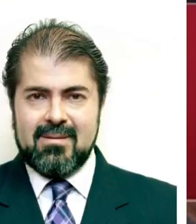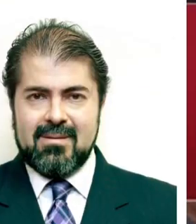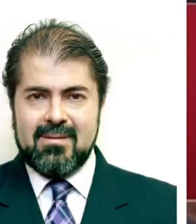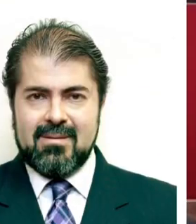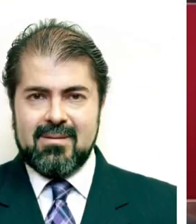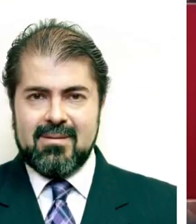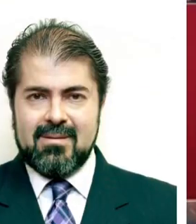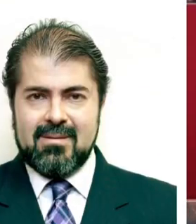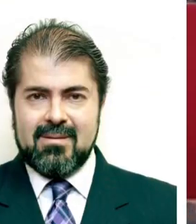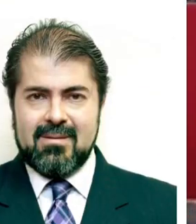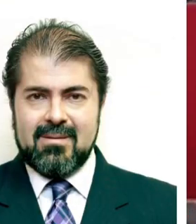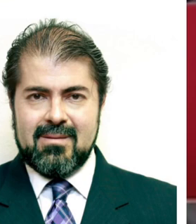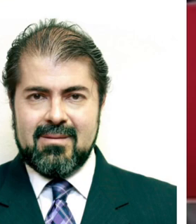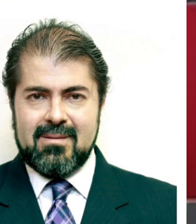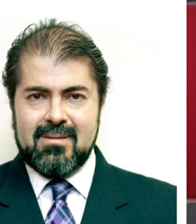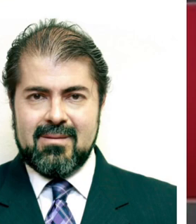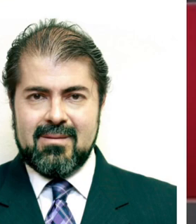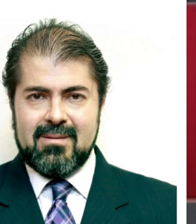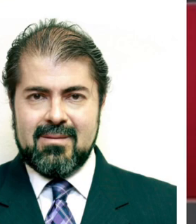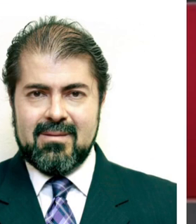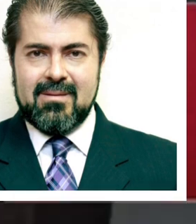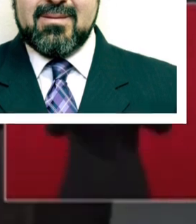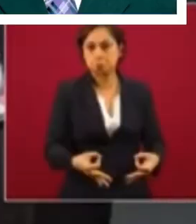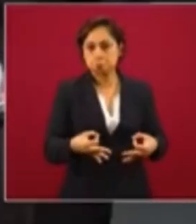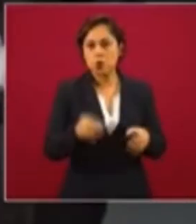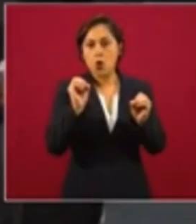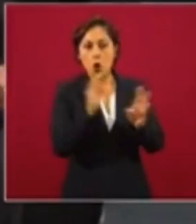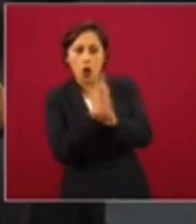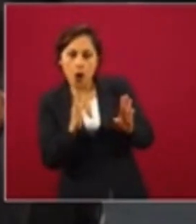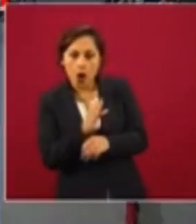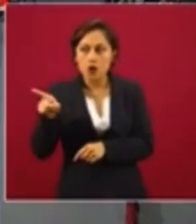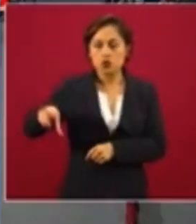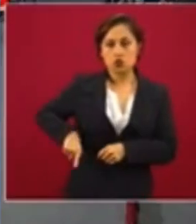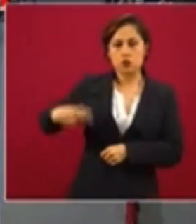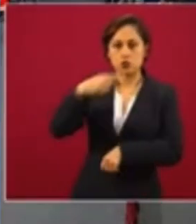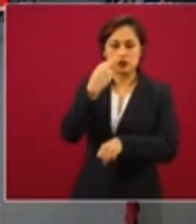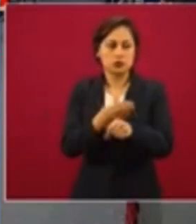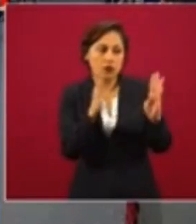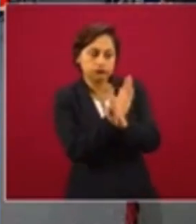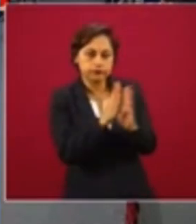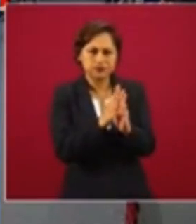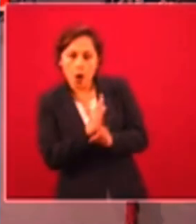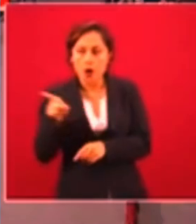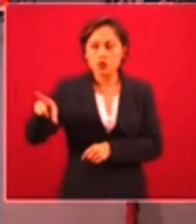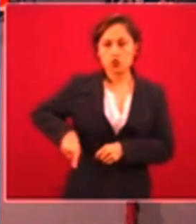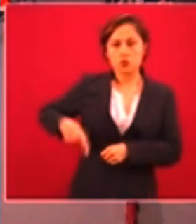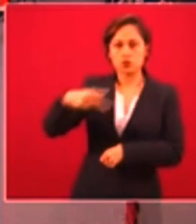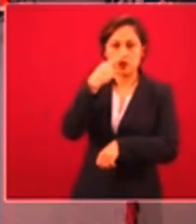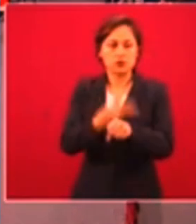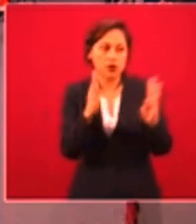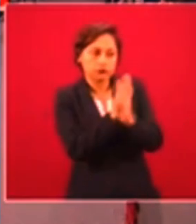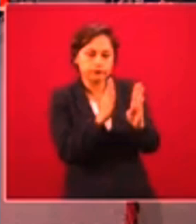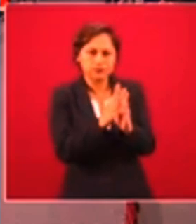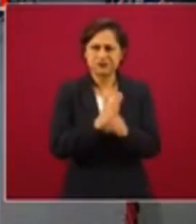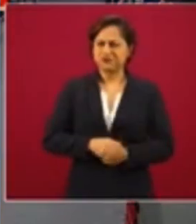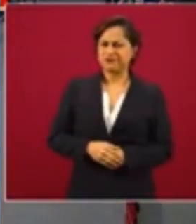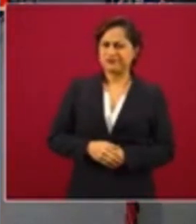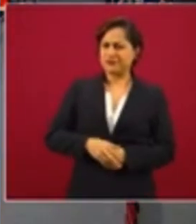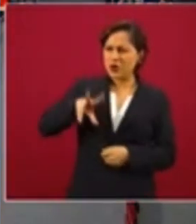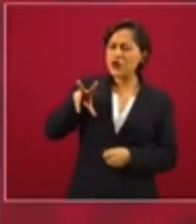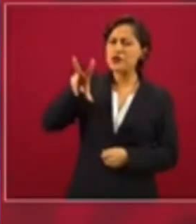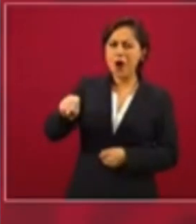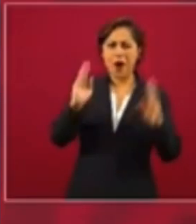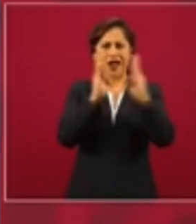expresidente Caderón habla de que en todo caso sería legal y en todo caso también sería una cuestión de espionaje por parte del gobierno. No, no, para espionaje si ya no hay, no, para espionaje si ya no hay,